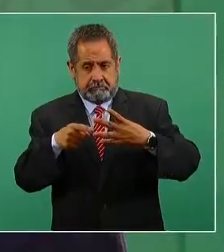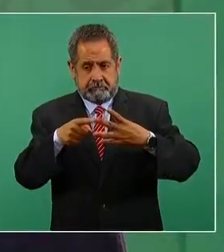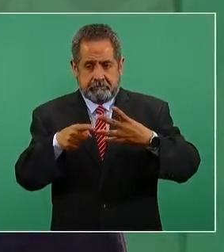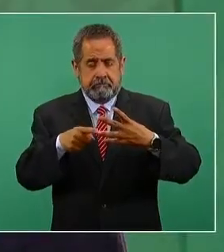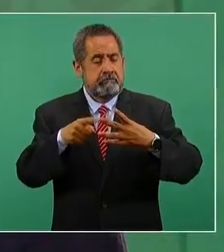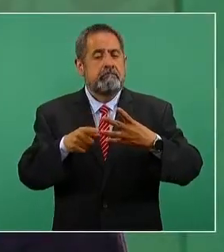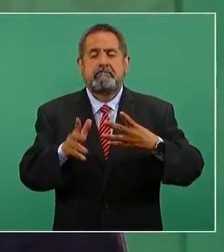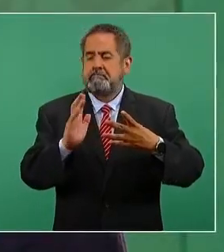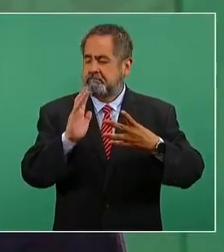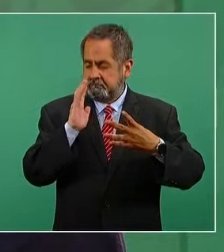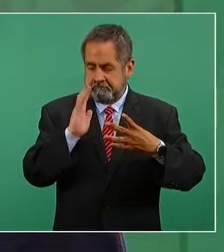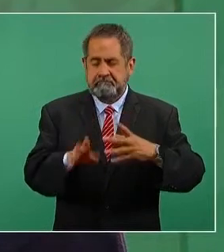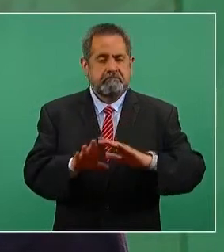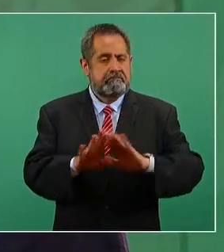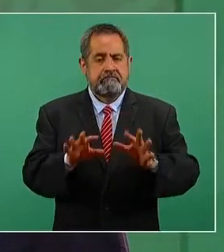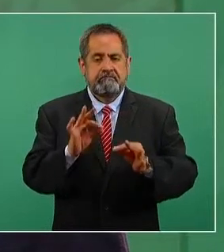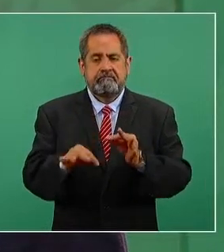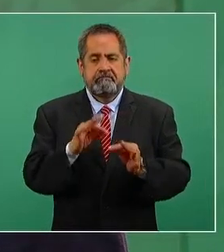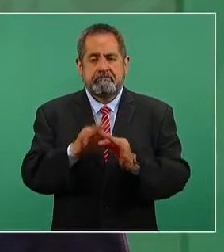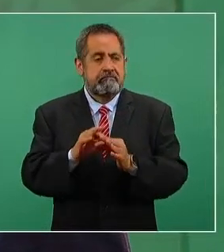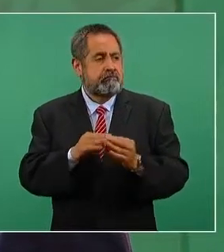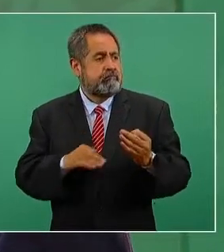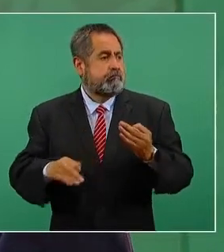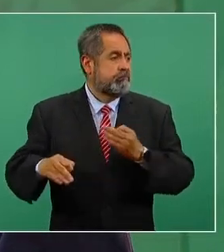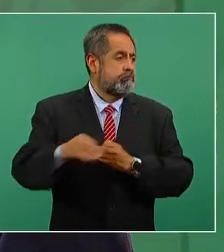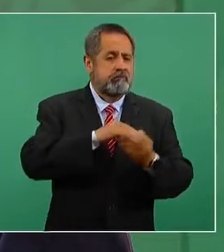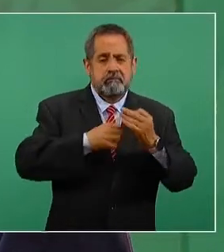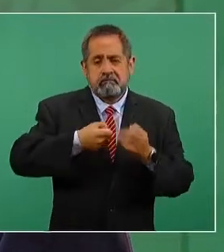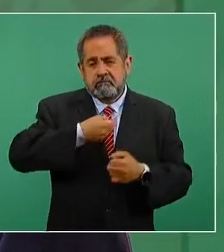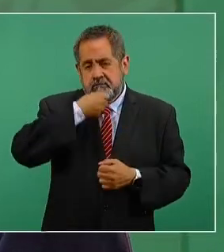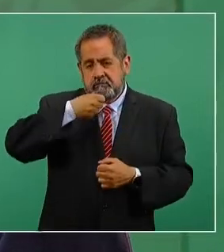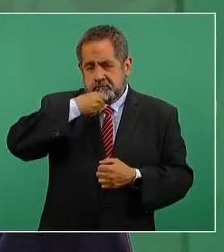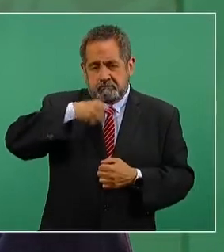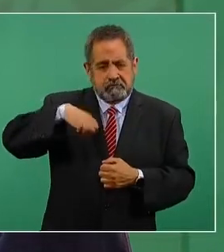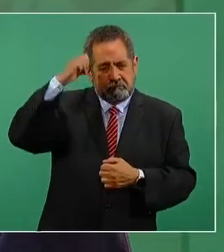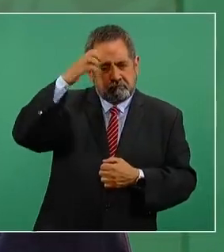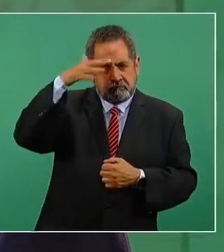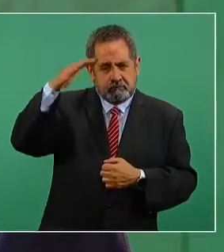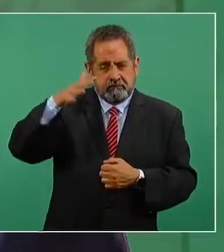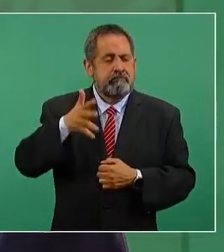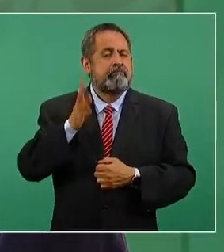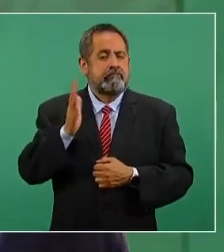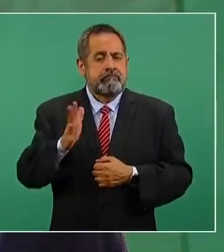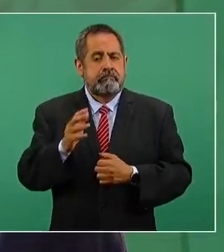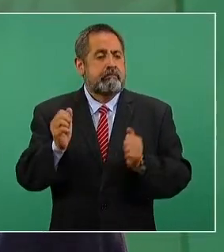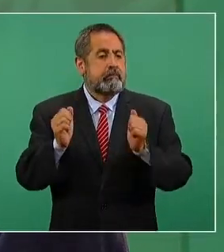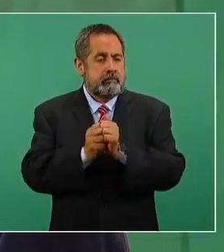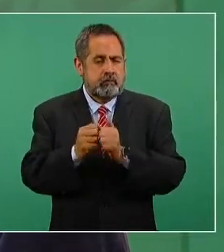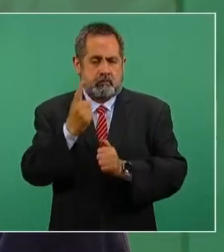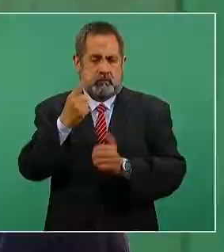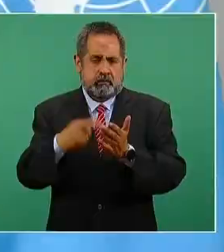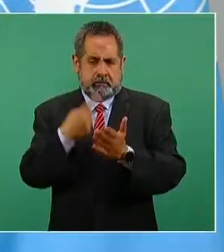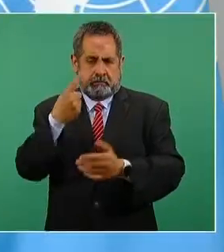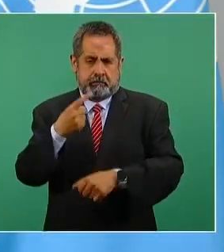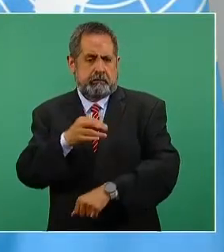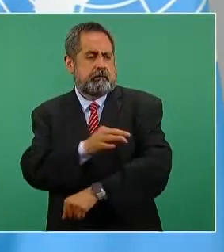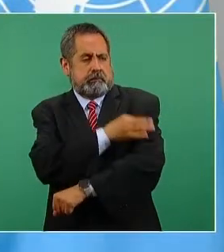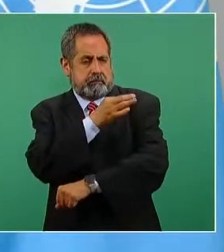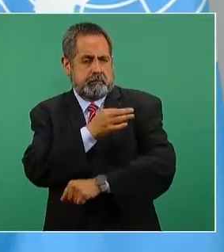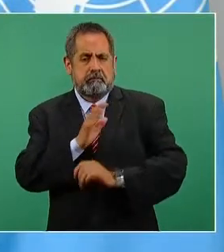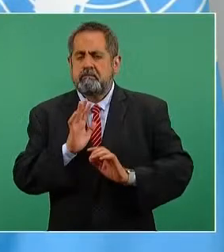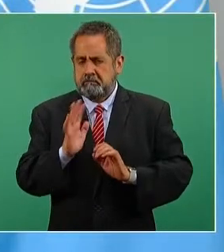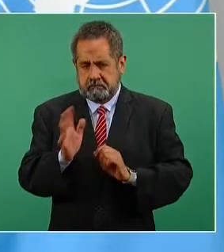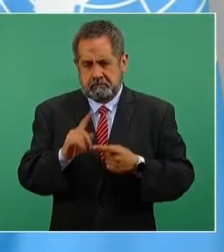ya tengamos a todos los adultos mayores vacunados, cuando menos con una dosis,